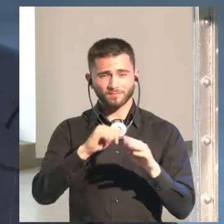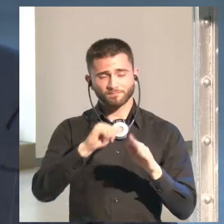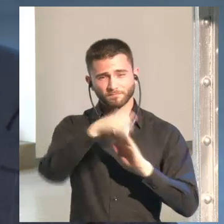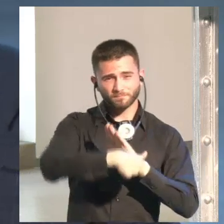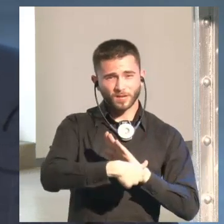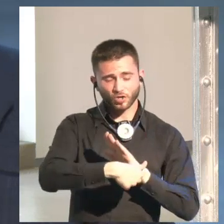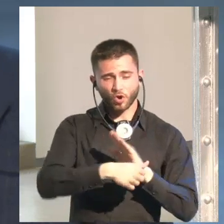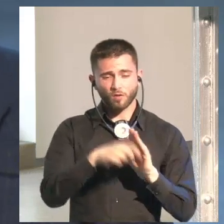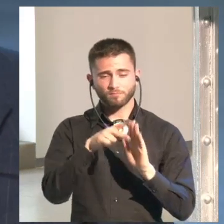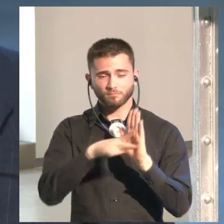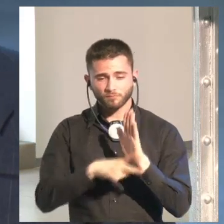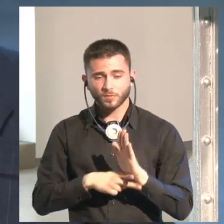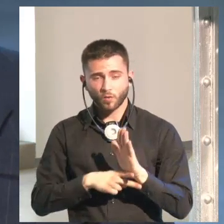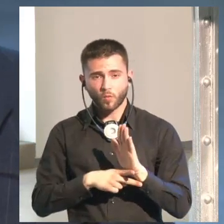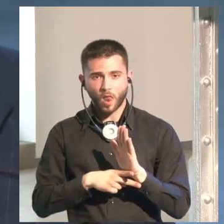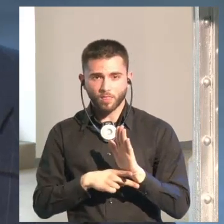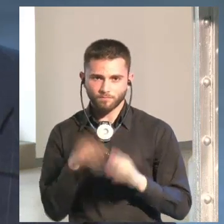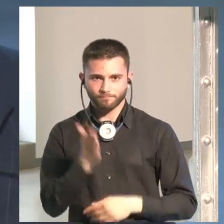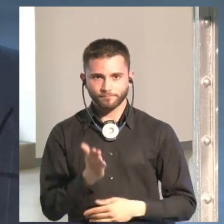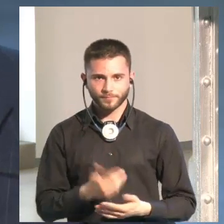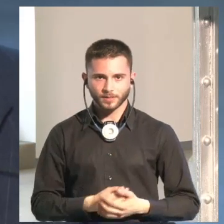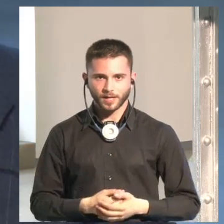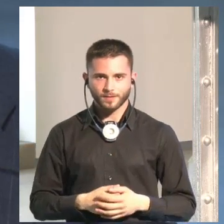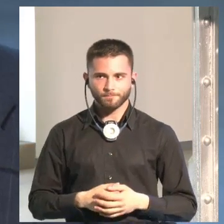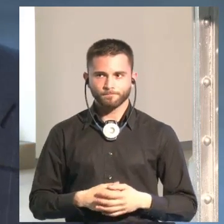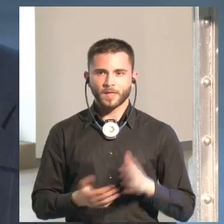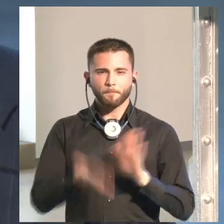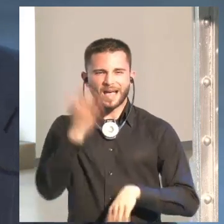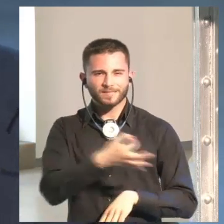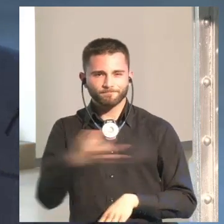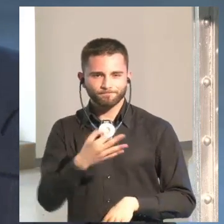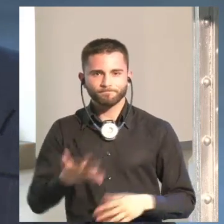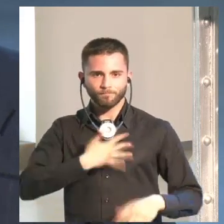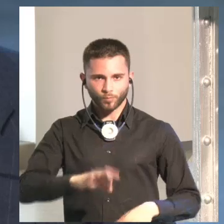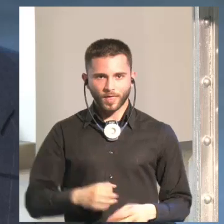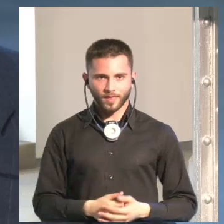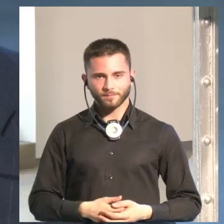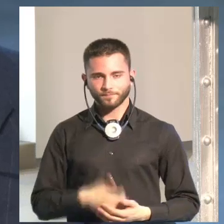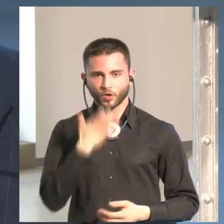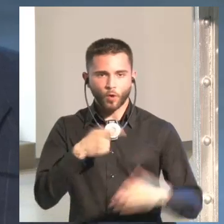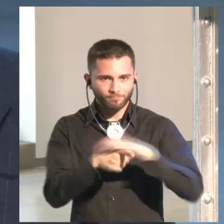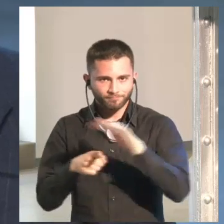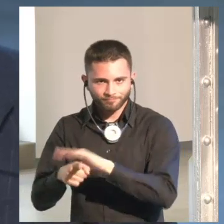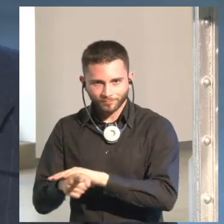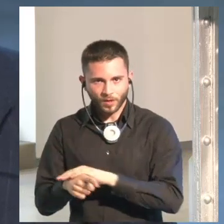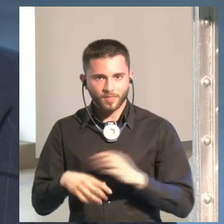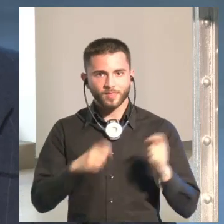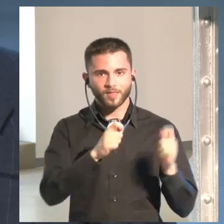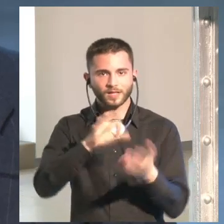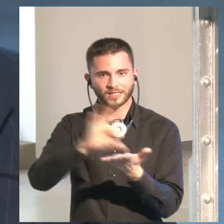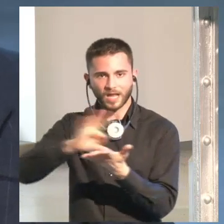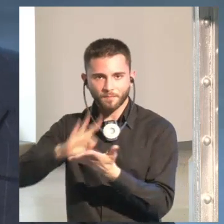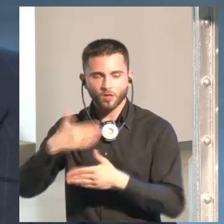unos con respecto a otros. Nosotros podríamos ser más agresivos, más eficientes como operadores, podríamos proporcionar servicios mucho